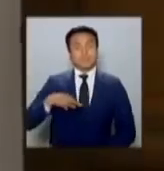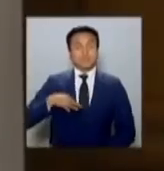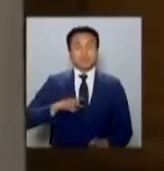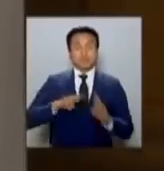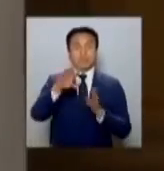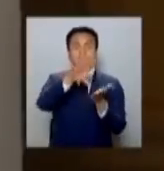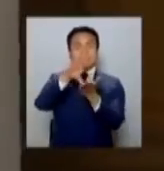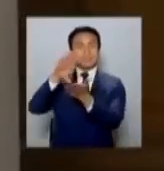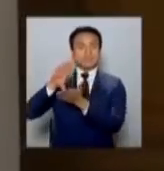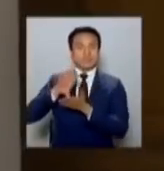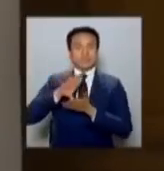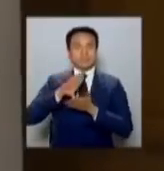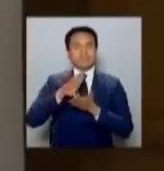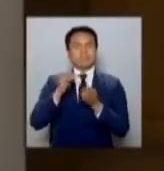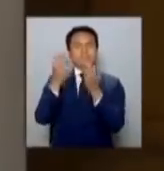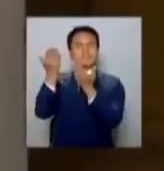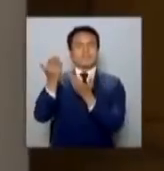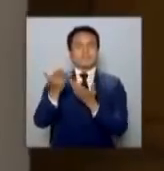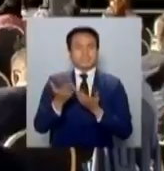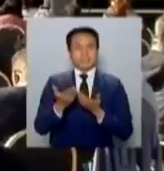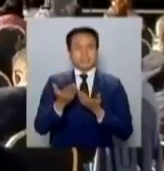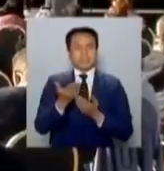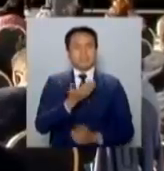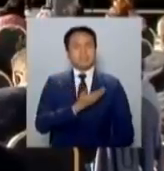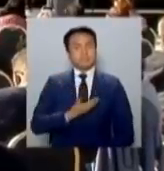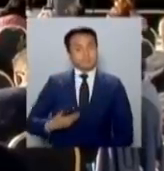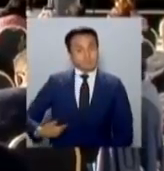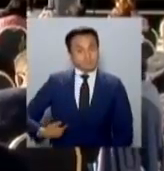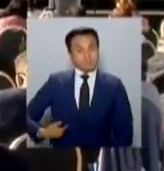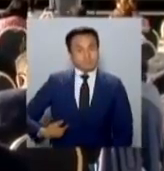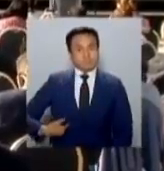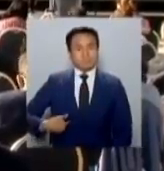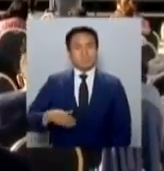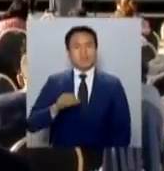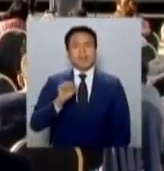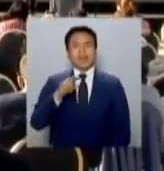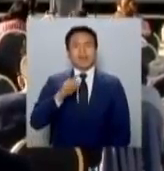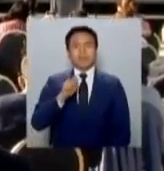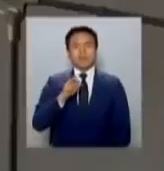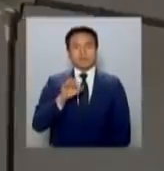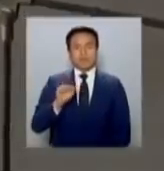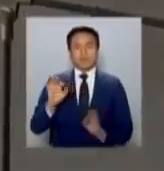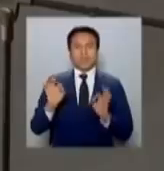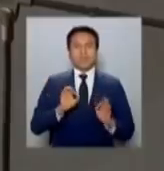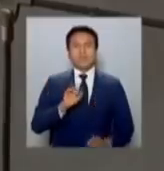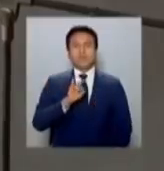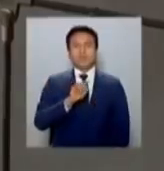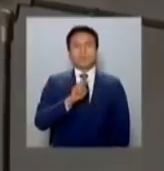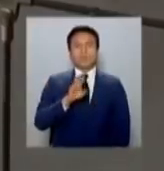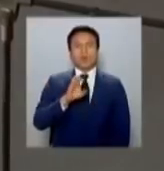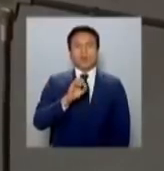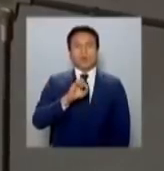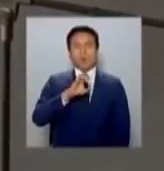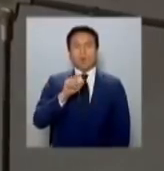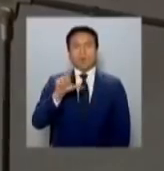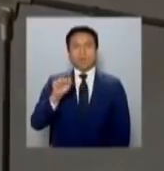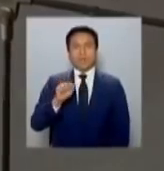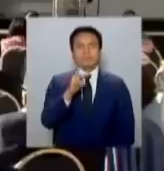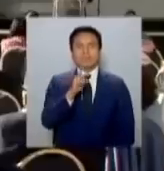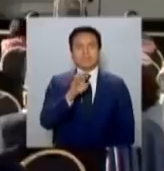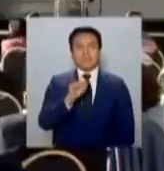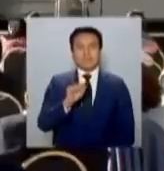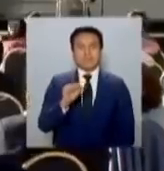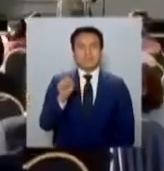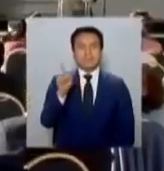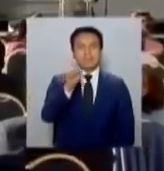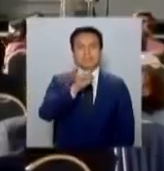una en las cercanías de la llamada Moneda Chica y también, como es casi habitual, los días viernes en el sector de la Plaza Baquedano. Ella dijo que